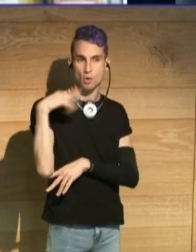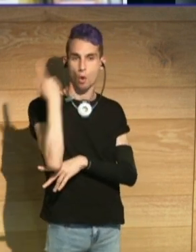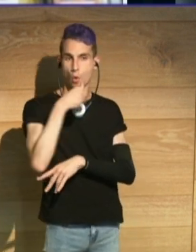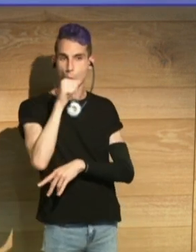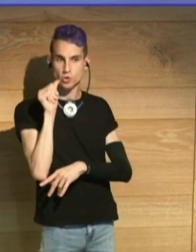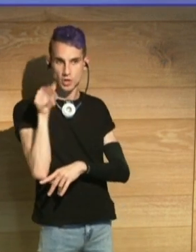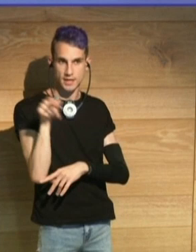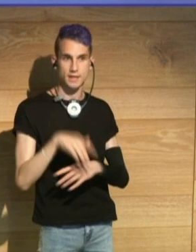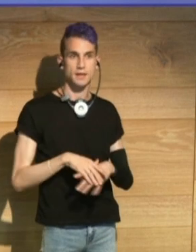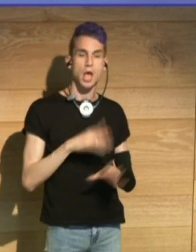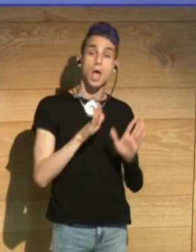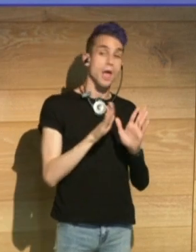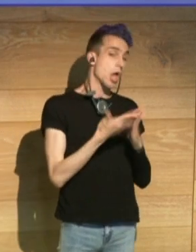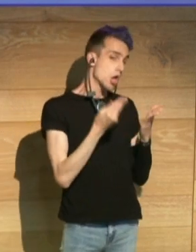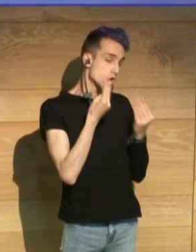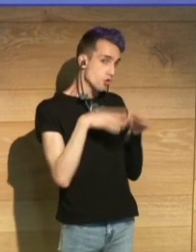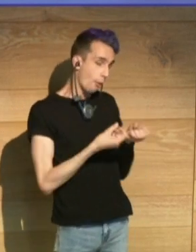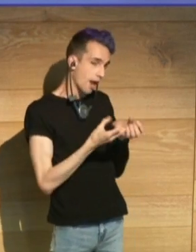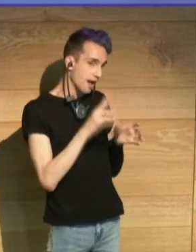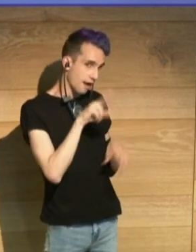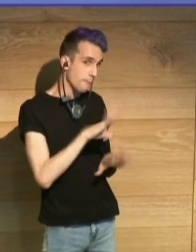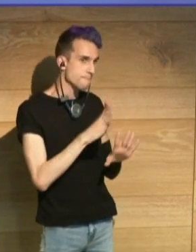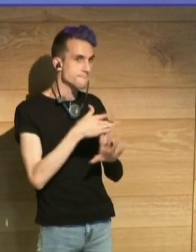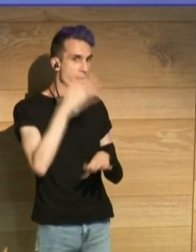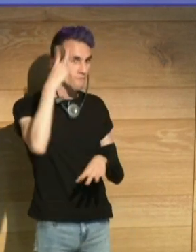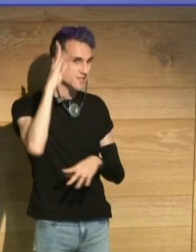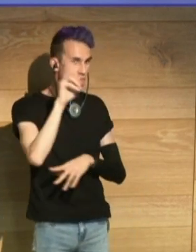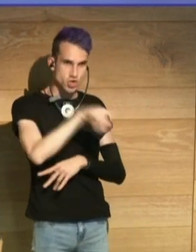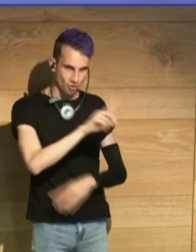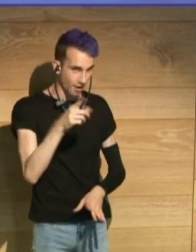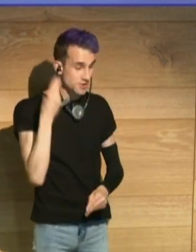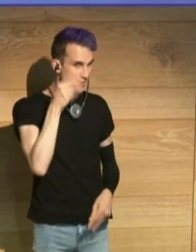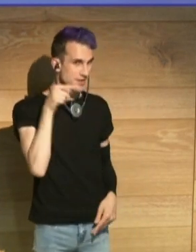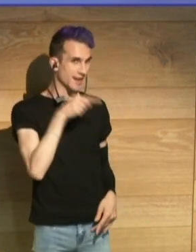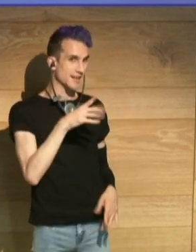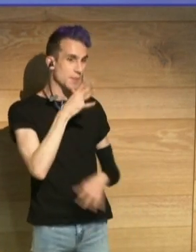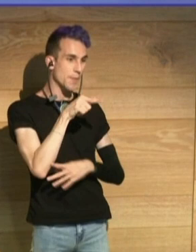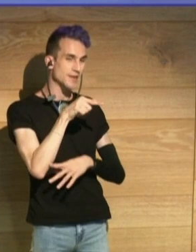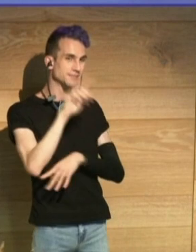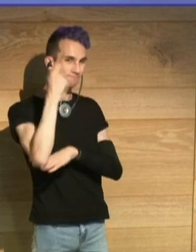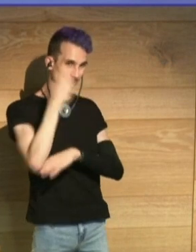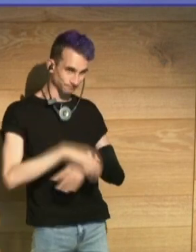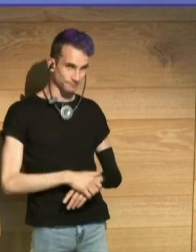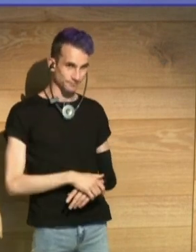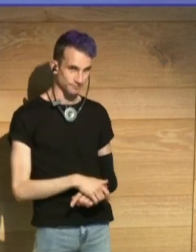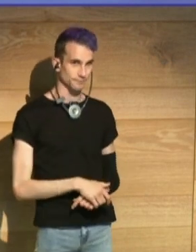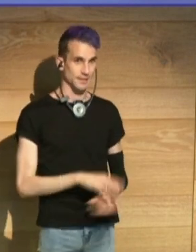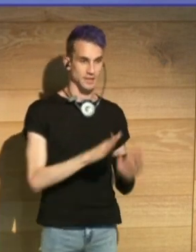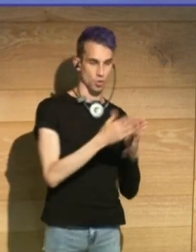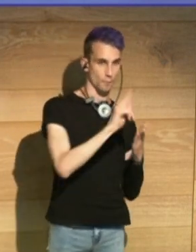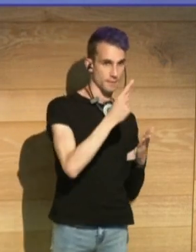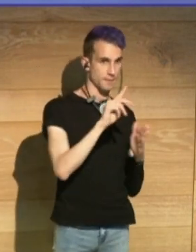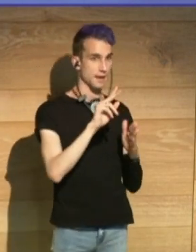libro. Es novela, sin embargo no es ficción. Y yo creo que ahí radica también la clave del éxito que está teniendo tanto la primera como la